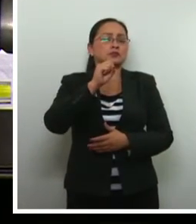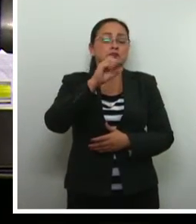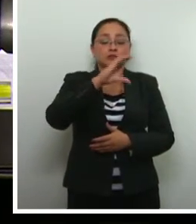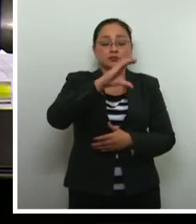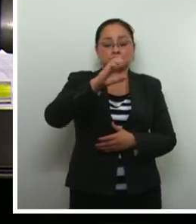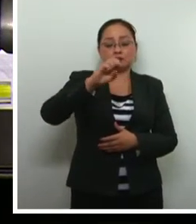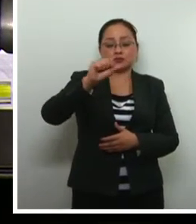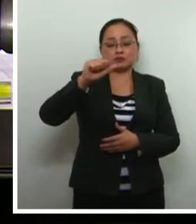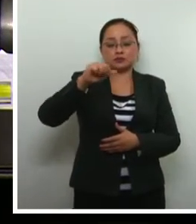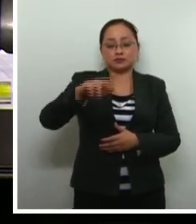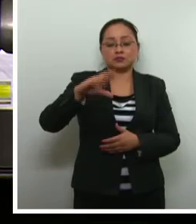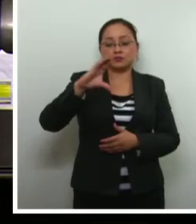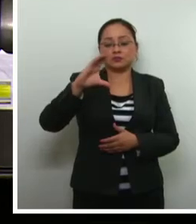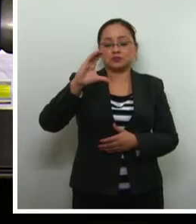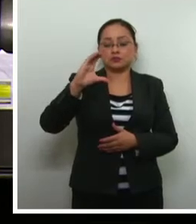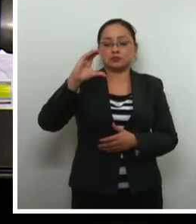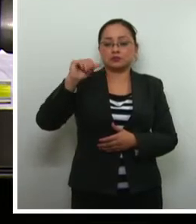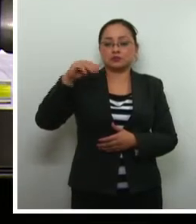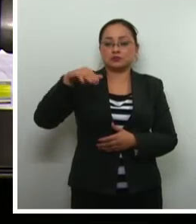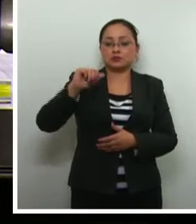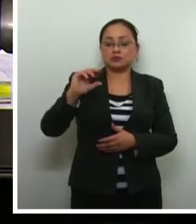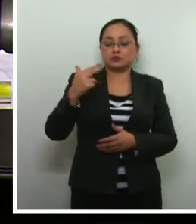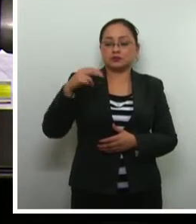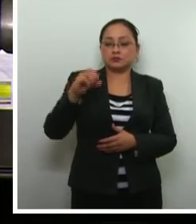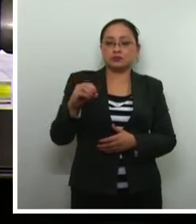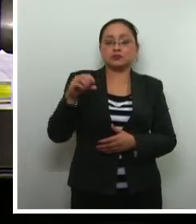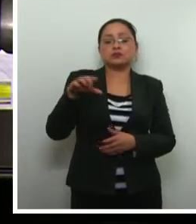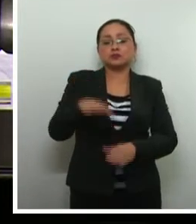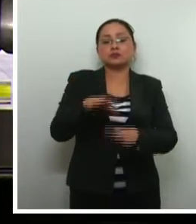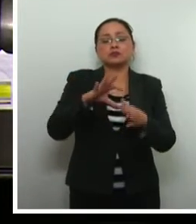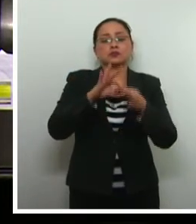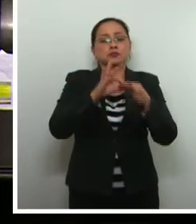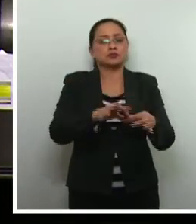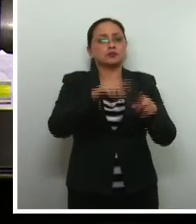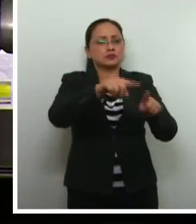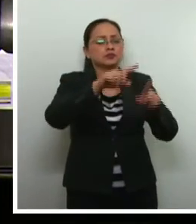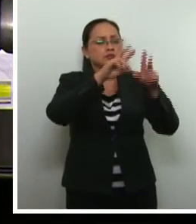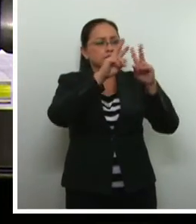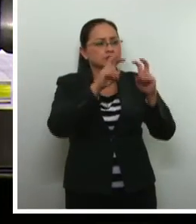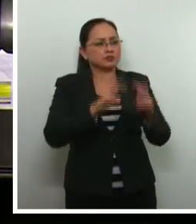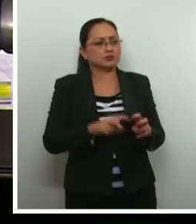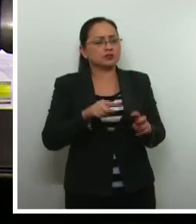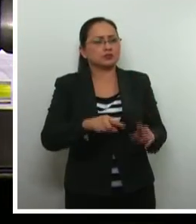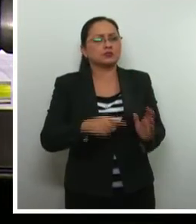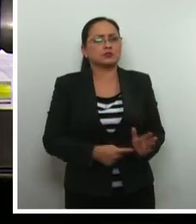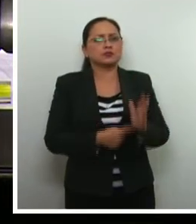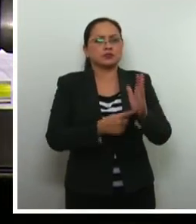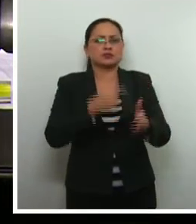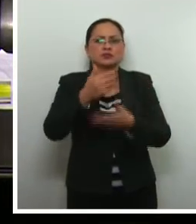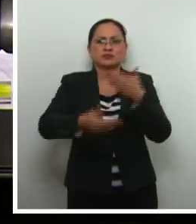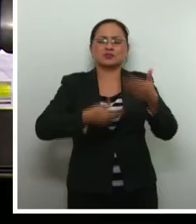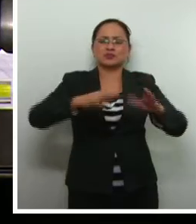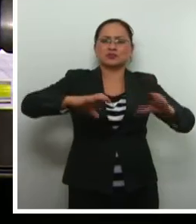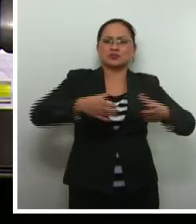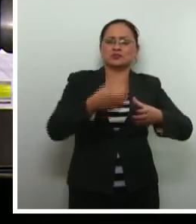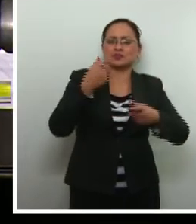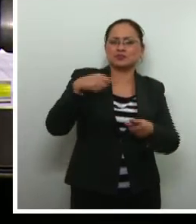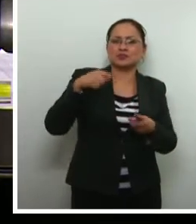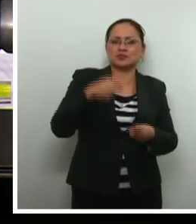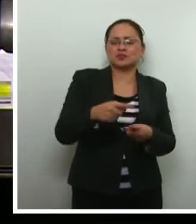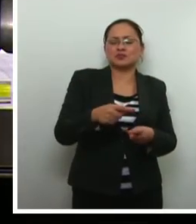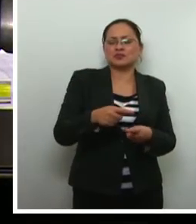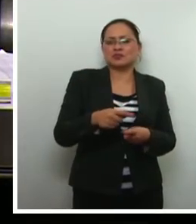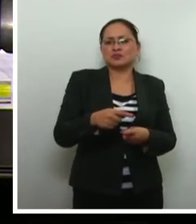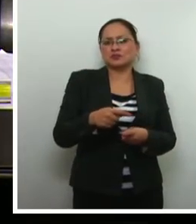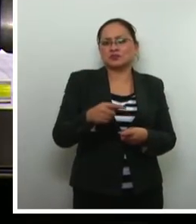Camacho respecto a la personalidad jurídica del organismo público para la prestación del servicio